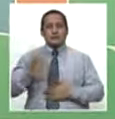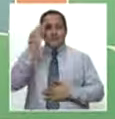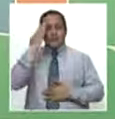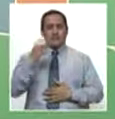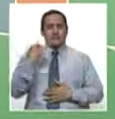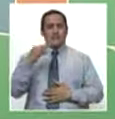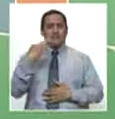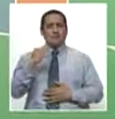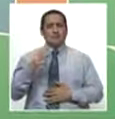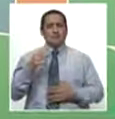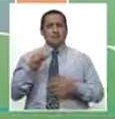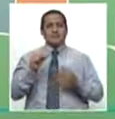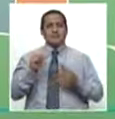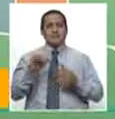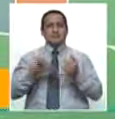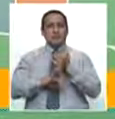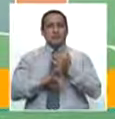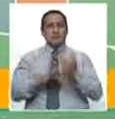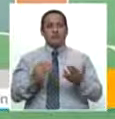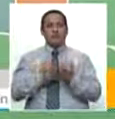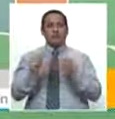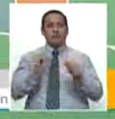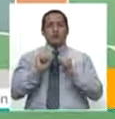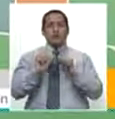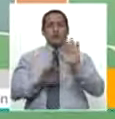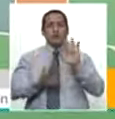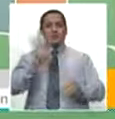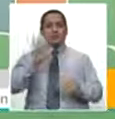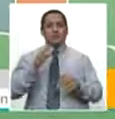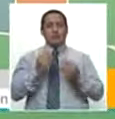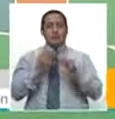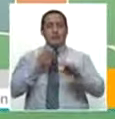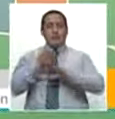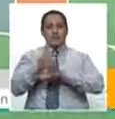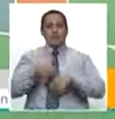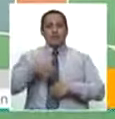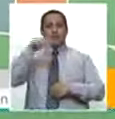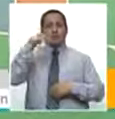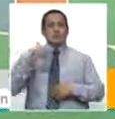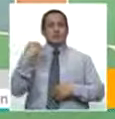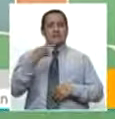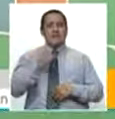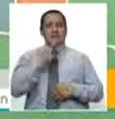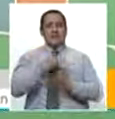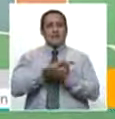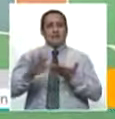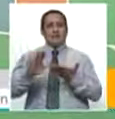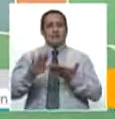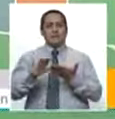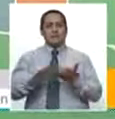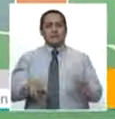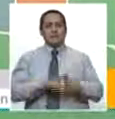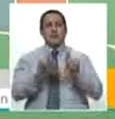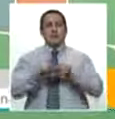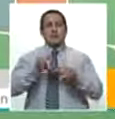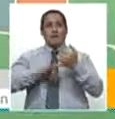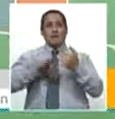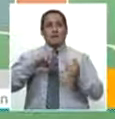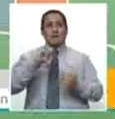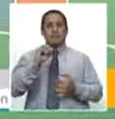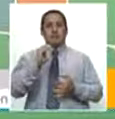saben, todos los sábados en el Estadio Nacional, puerta número 15 por la Tribuna Norte, totalmente gratis. Y